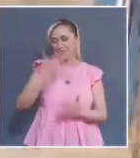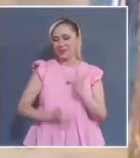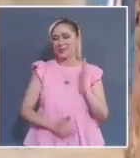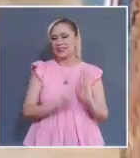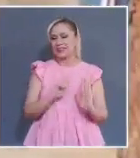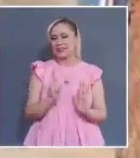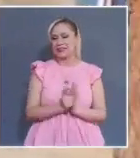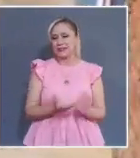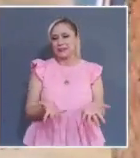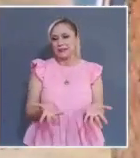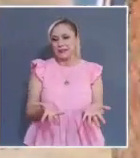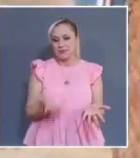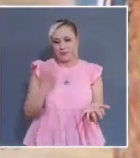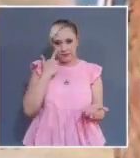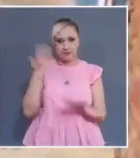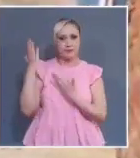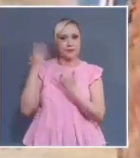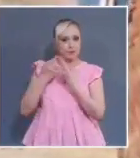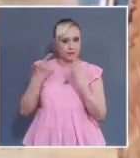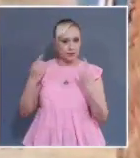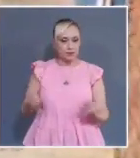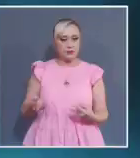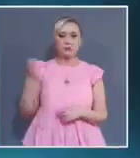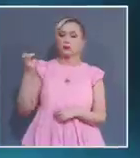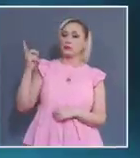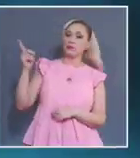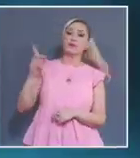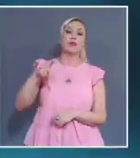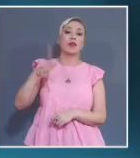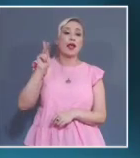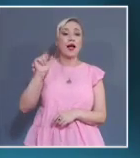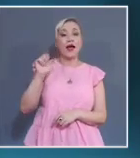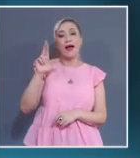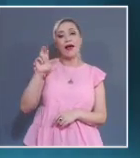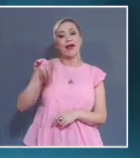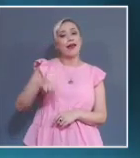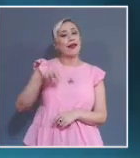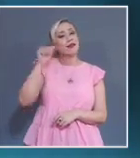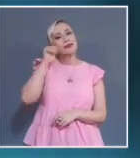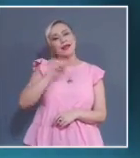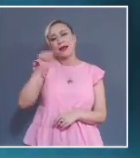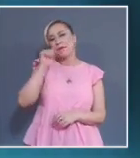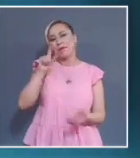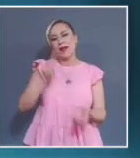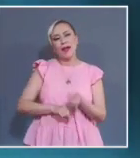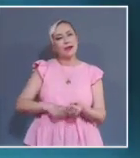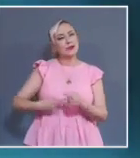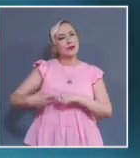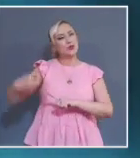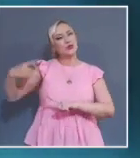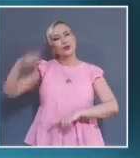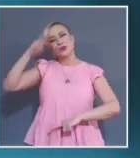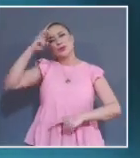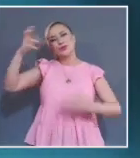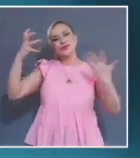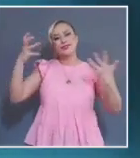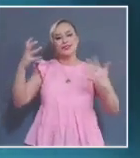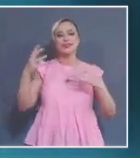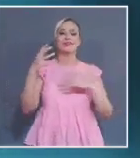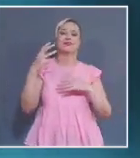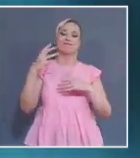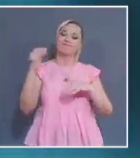acompañarlos a lugares donde haya un autobús. Karen siempre ha soñado con tener un salón de belleza, sin embargo, su mala situación económica no se